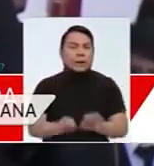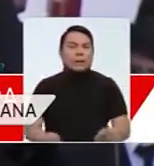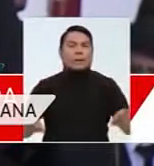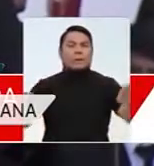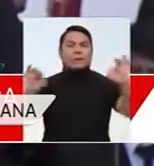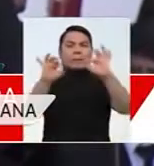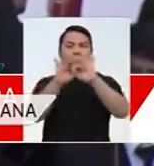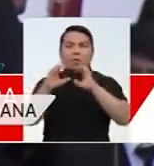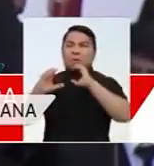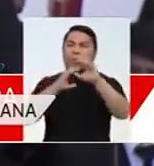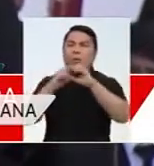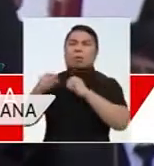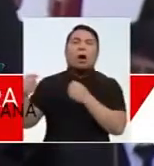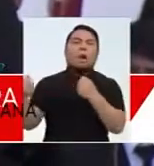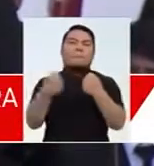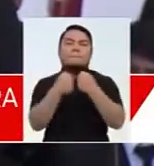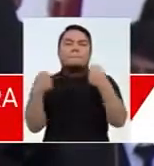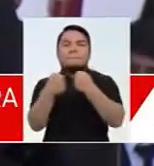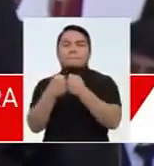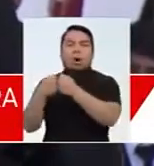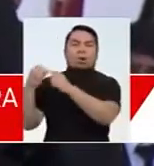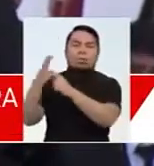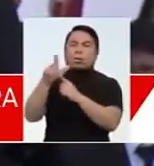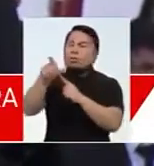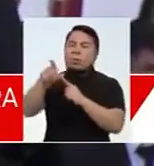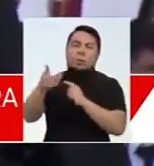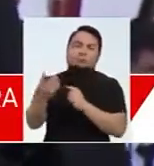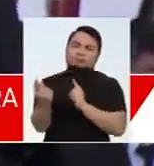arma contra la violencia.